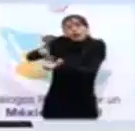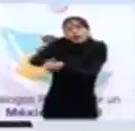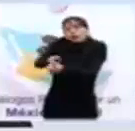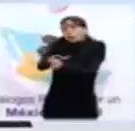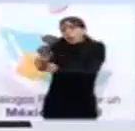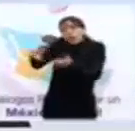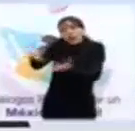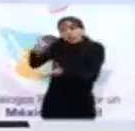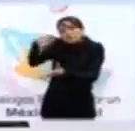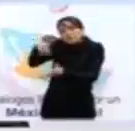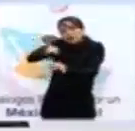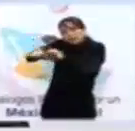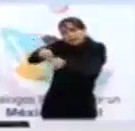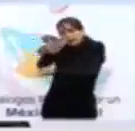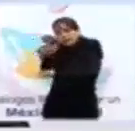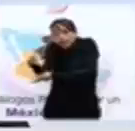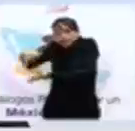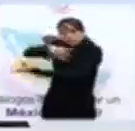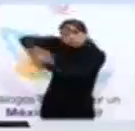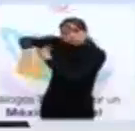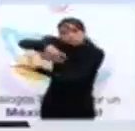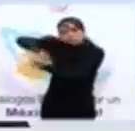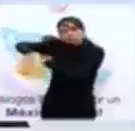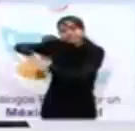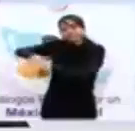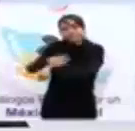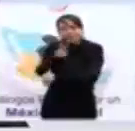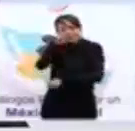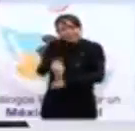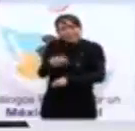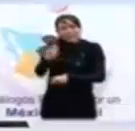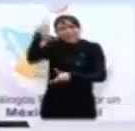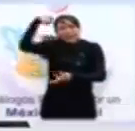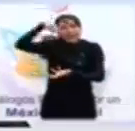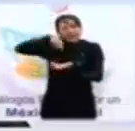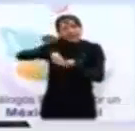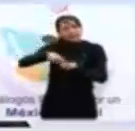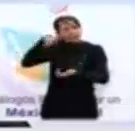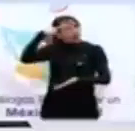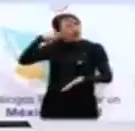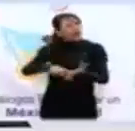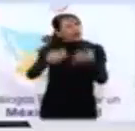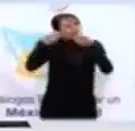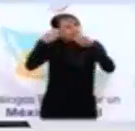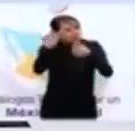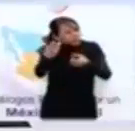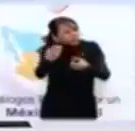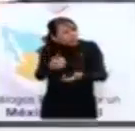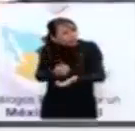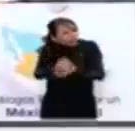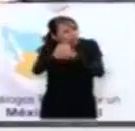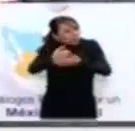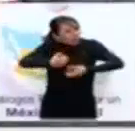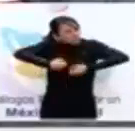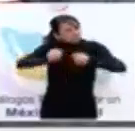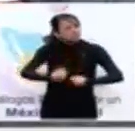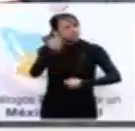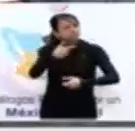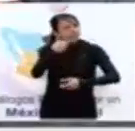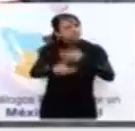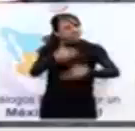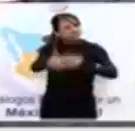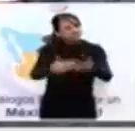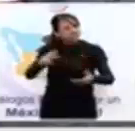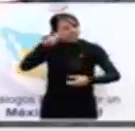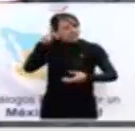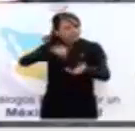razón social, es de razón política estratégica. Pero hay otros temas. En el tema